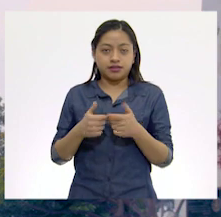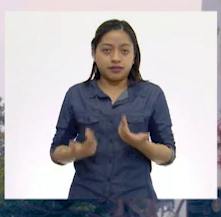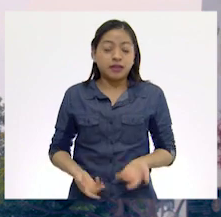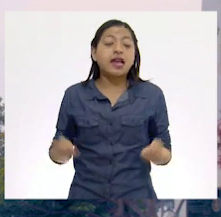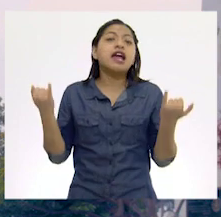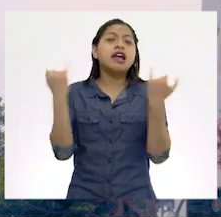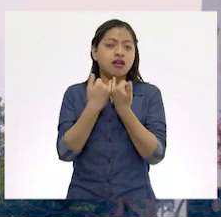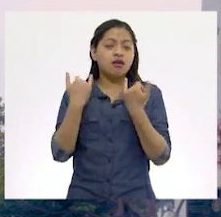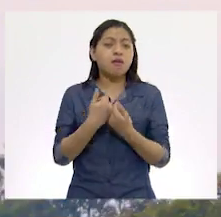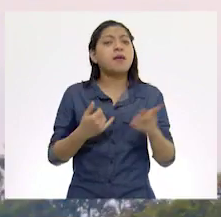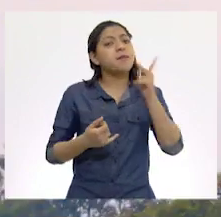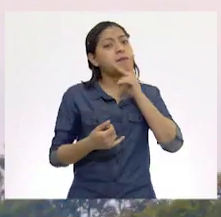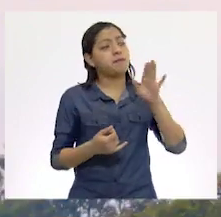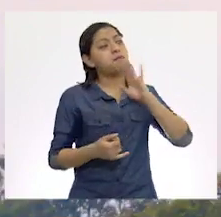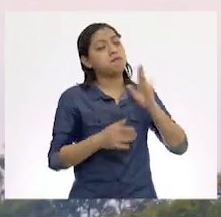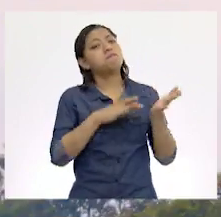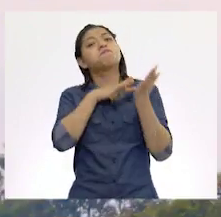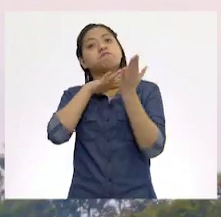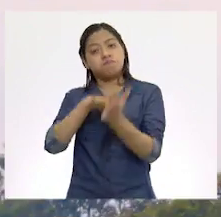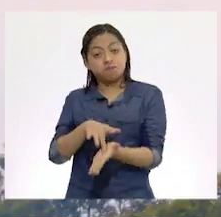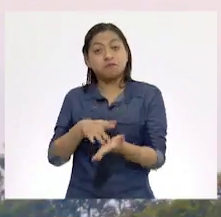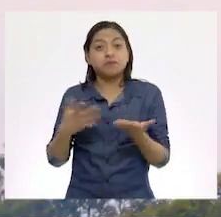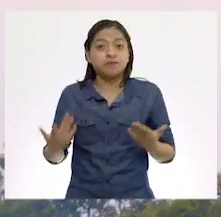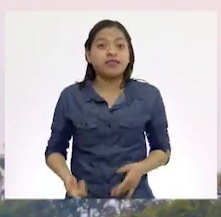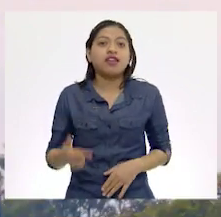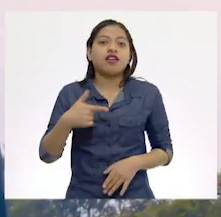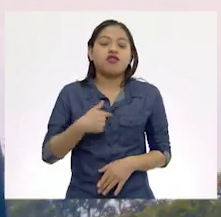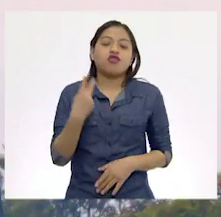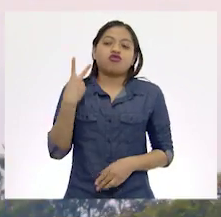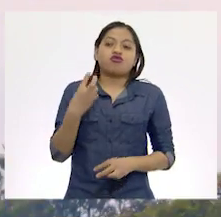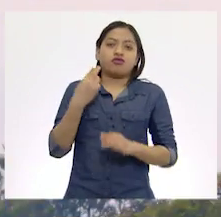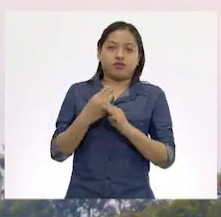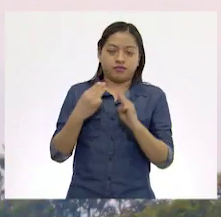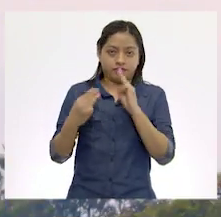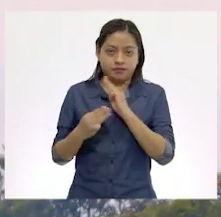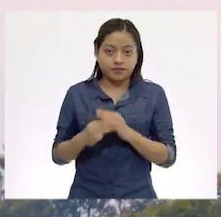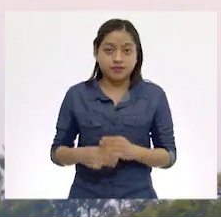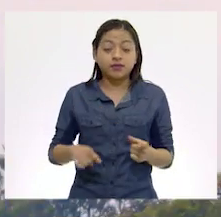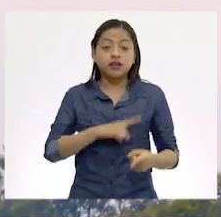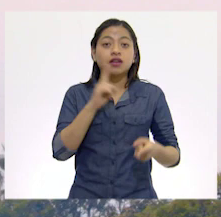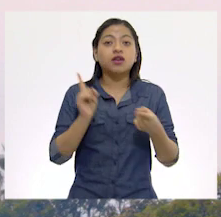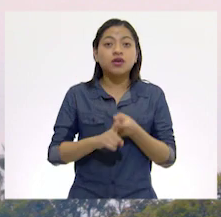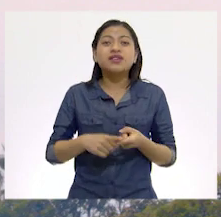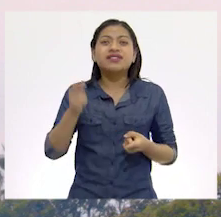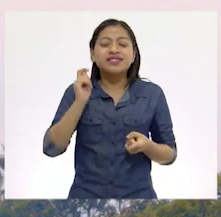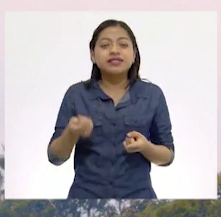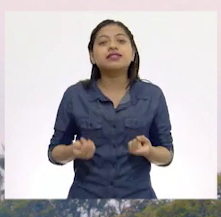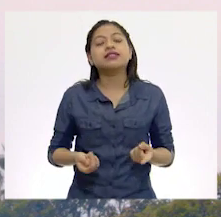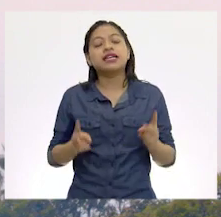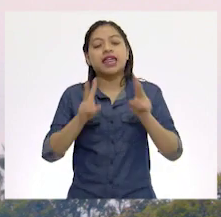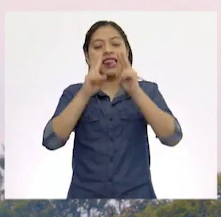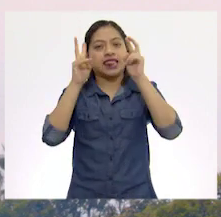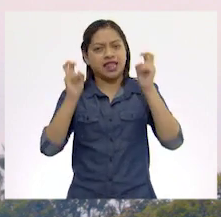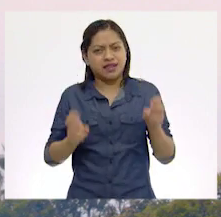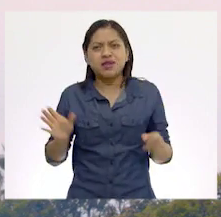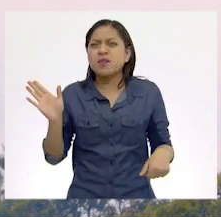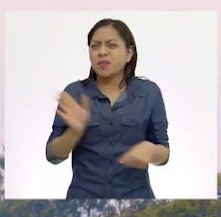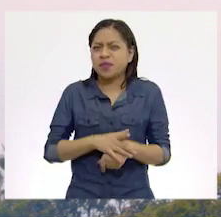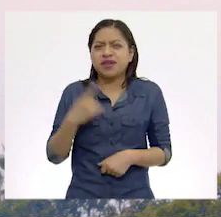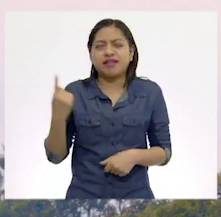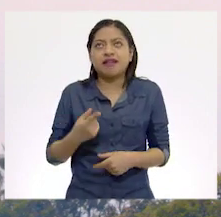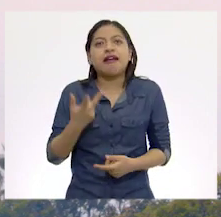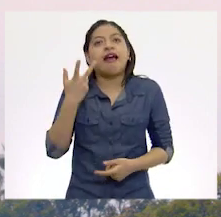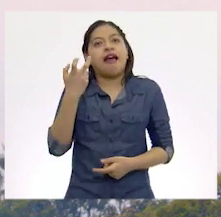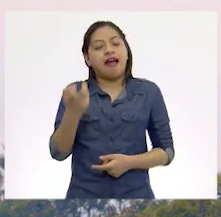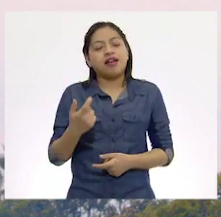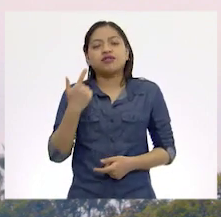aparte el apoyo de mis padres. Tengo dos materias. Sería matemáticas porque siempre me ha gustado mucho